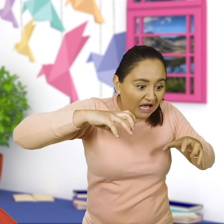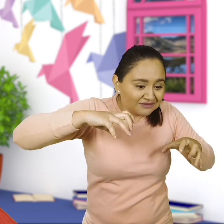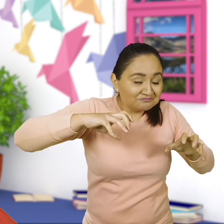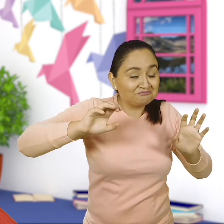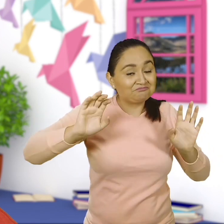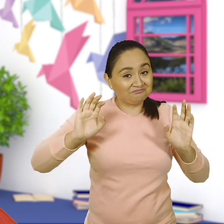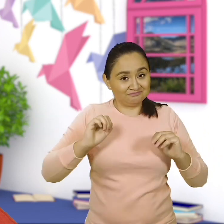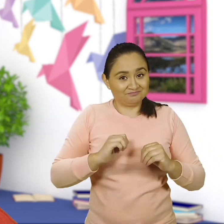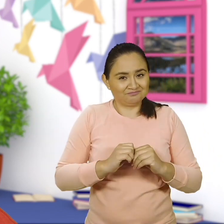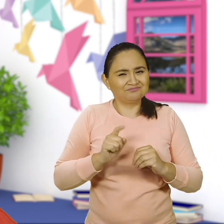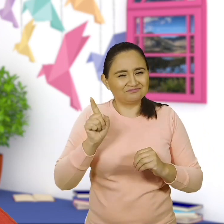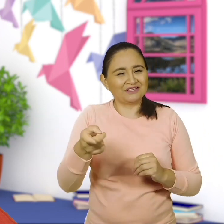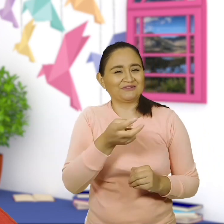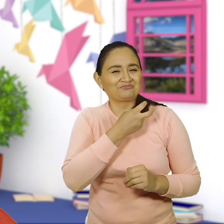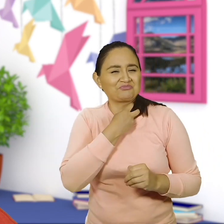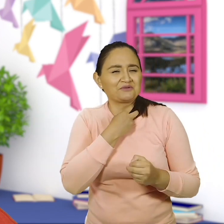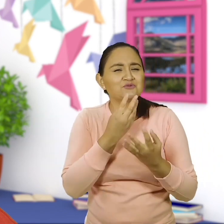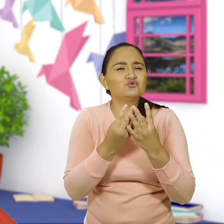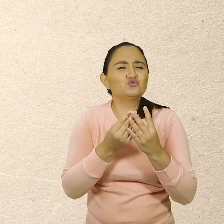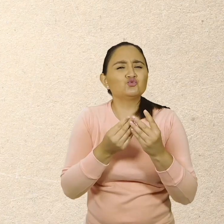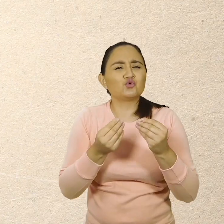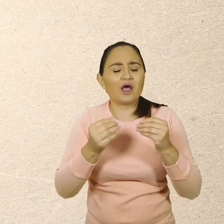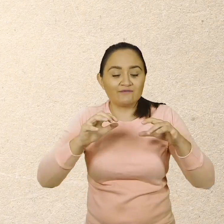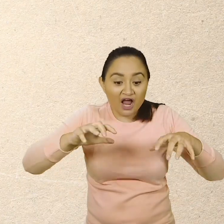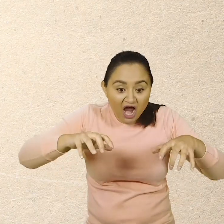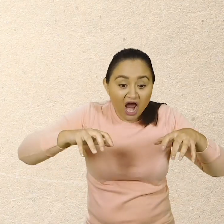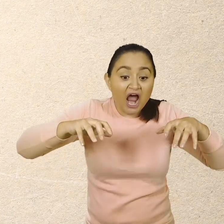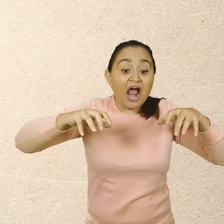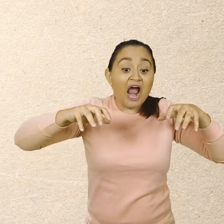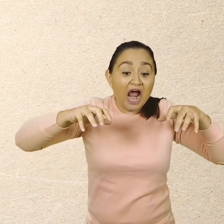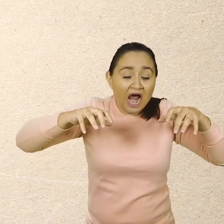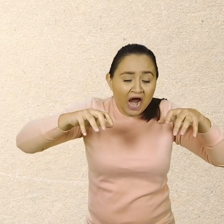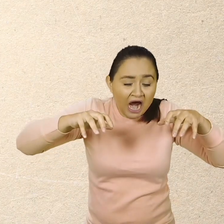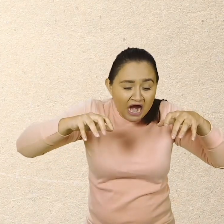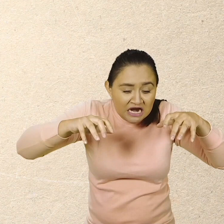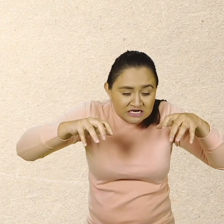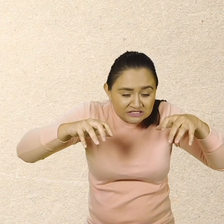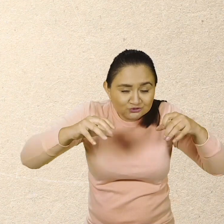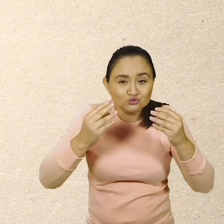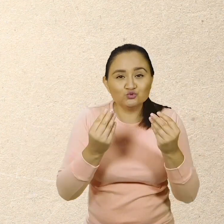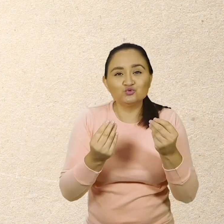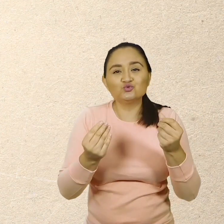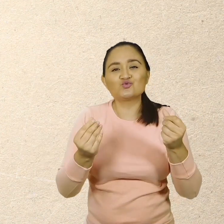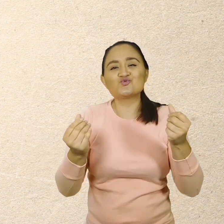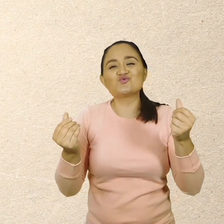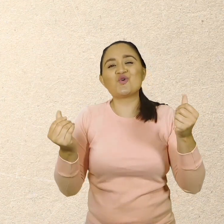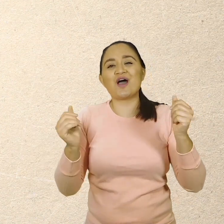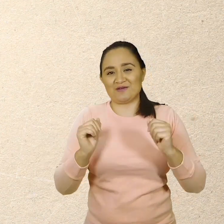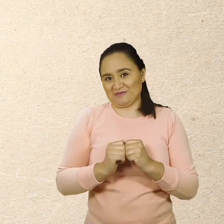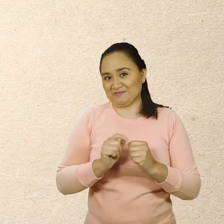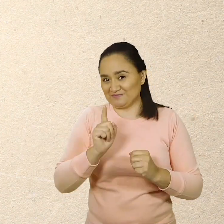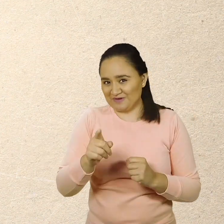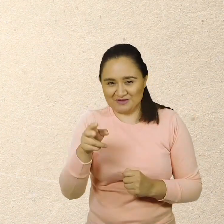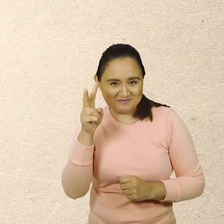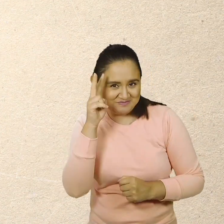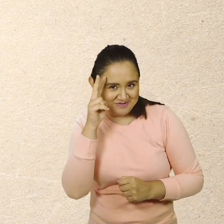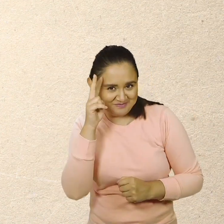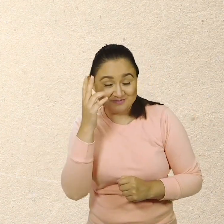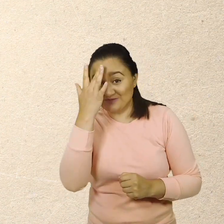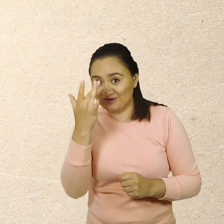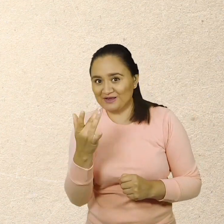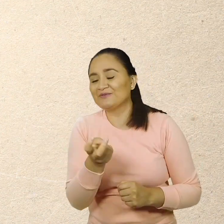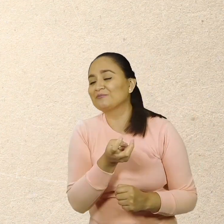que estaba a punto de ser mordida. Con delicadeza, por supuesto, por el pícaro y mordaz